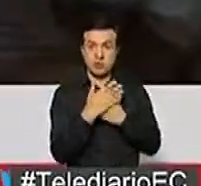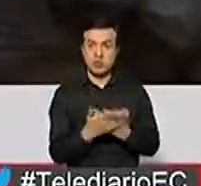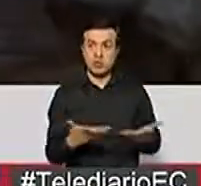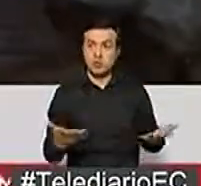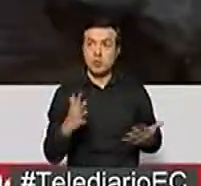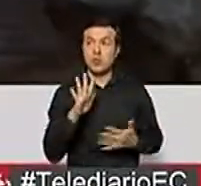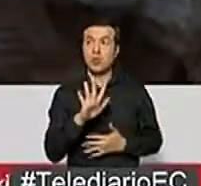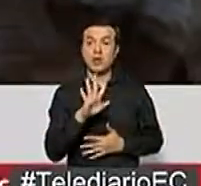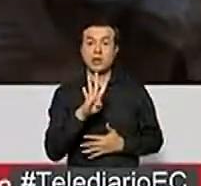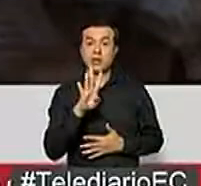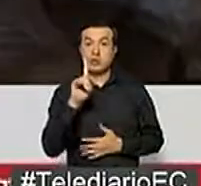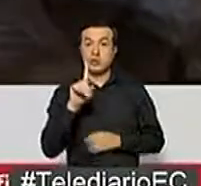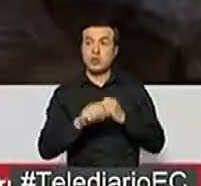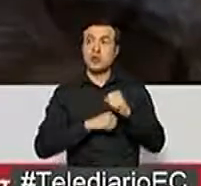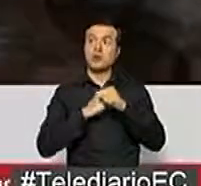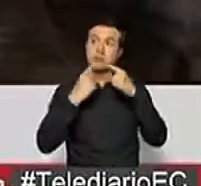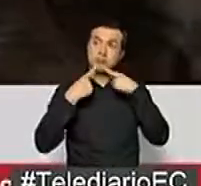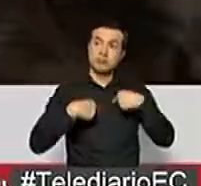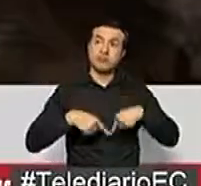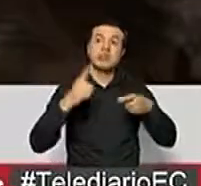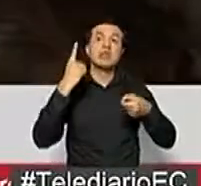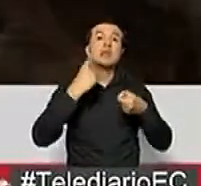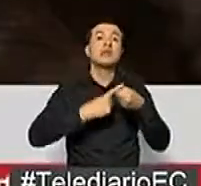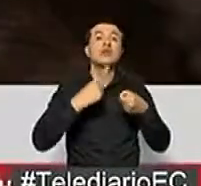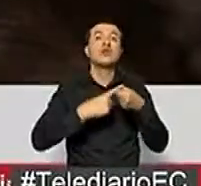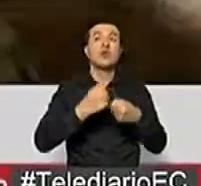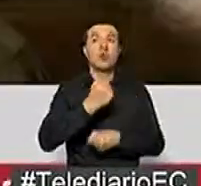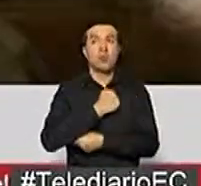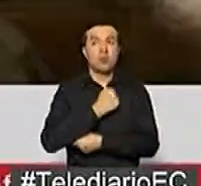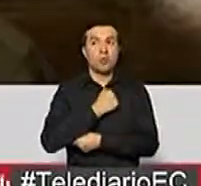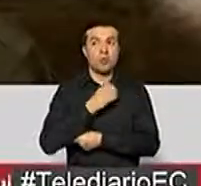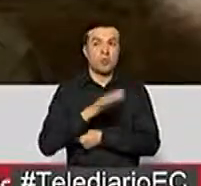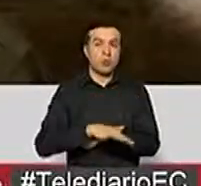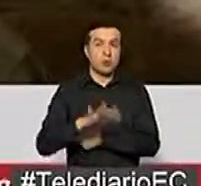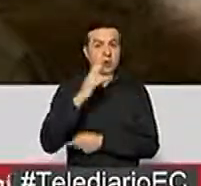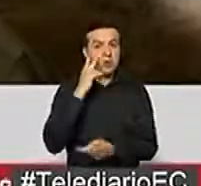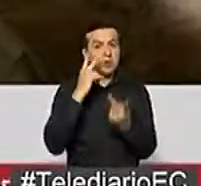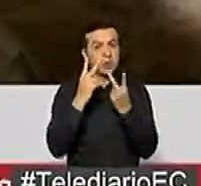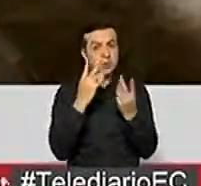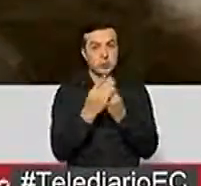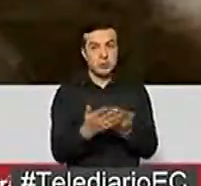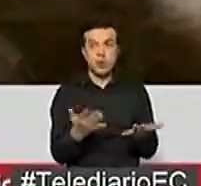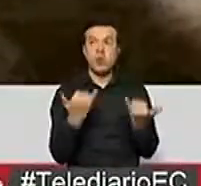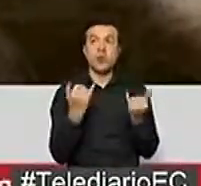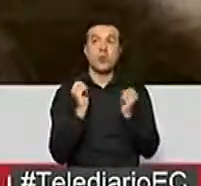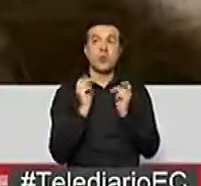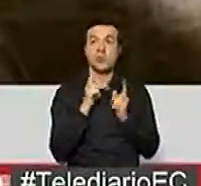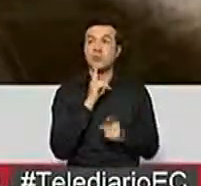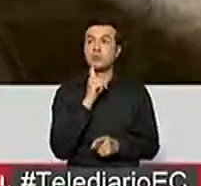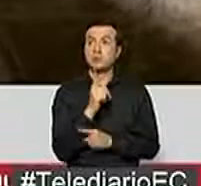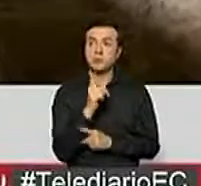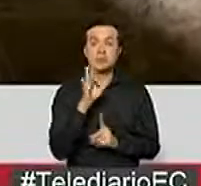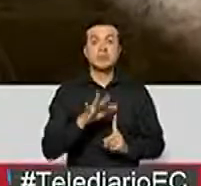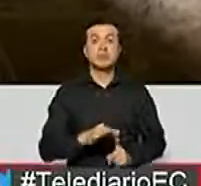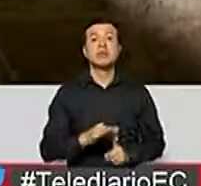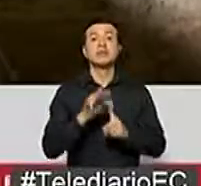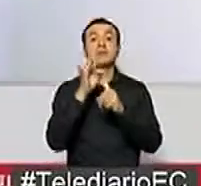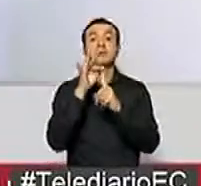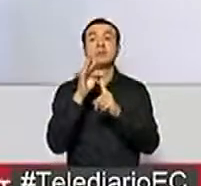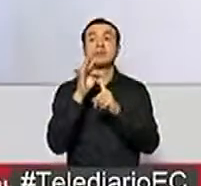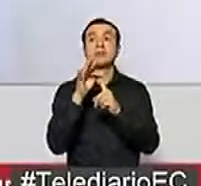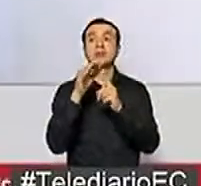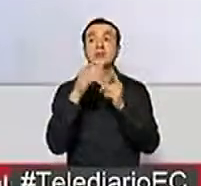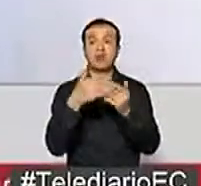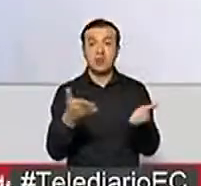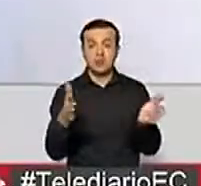y 41 años de la declaratoria de Quito como Patrimonio de la Humanidad. Hemos visto que es la oportunidad extraordinaria de poder